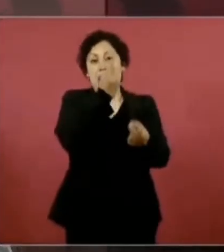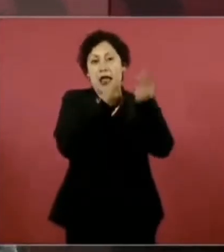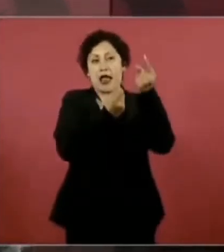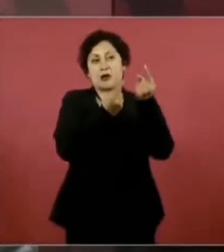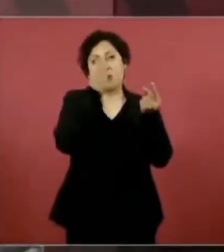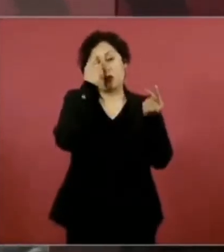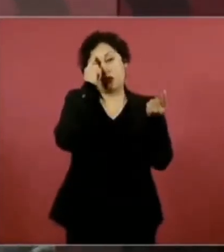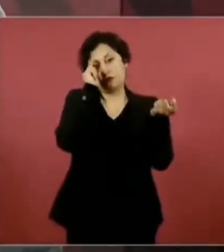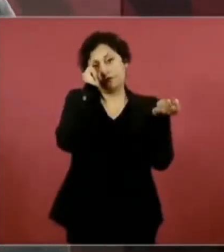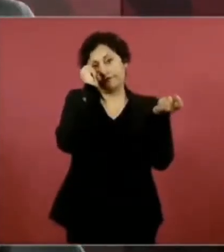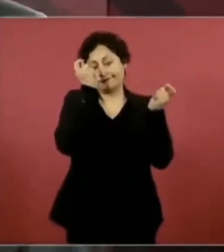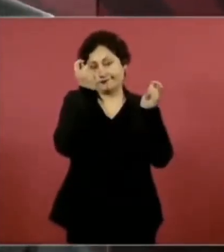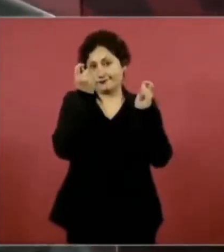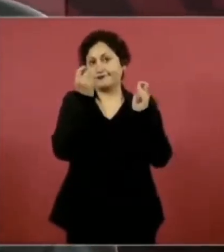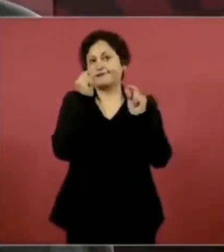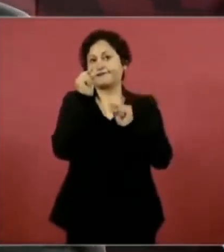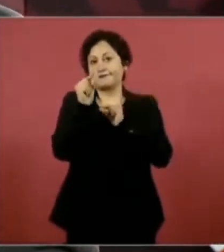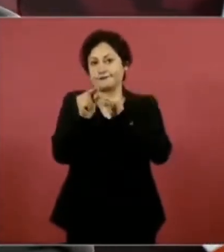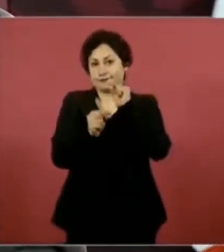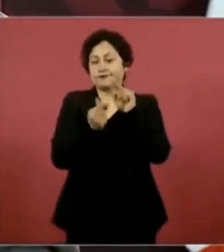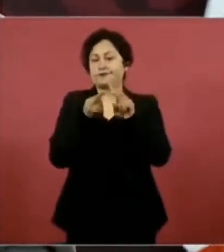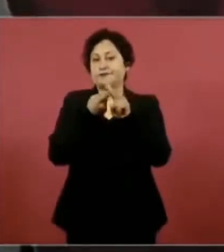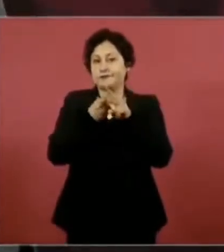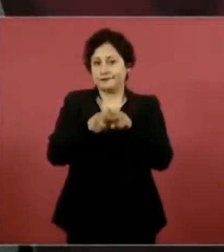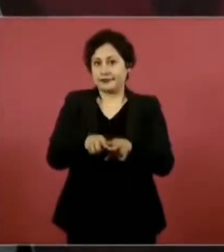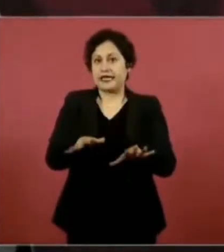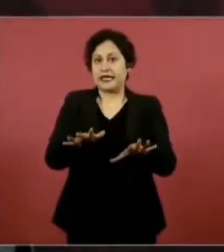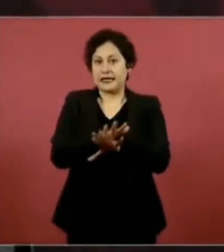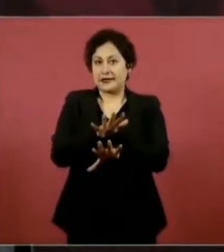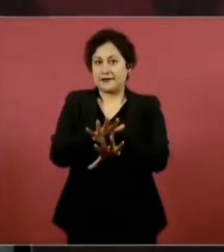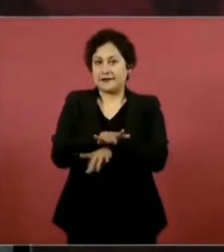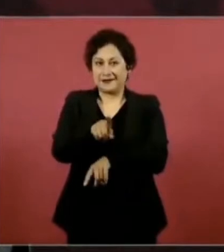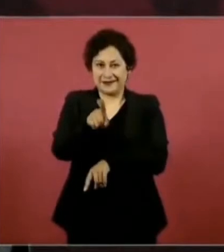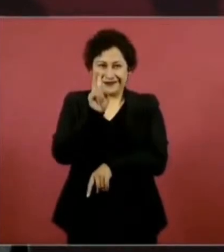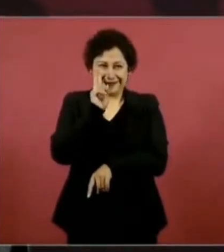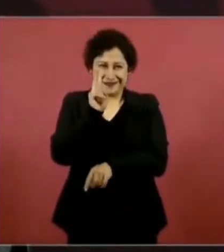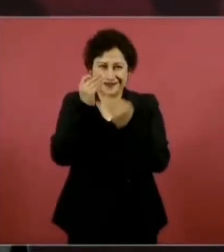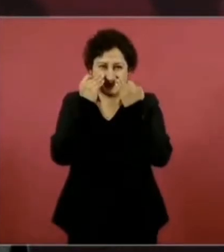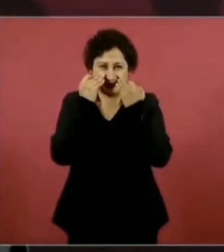Lo vimos ahora que hicieron su manifestación.